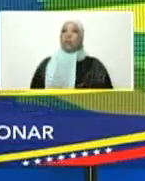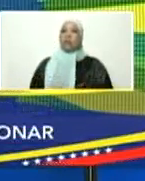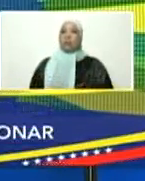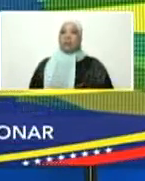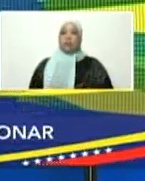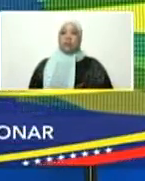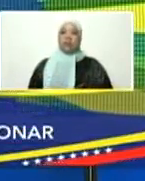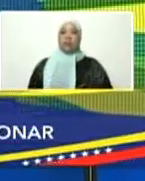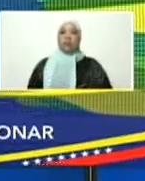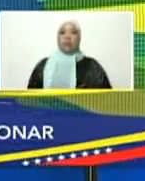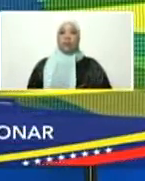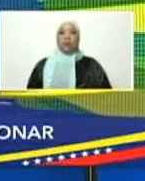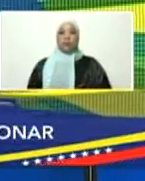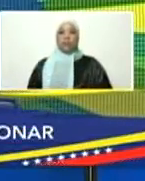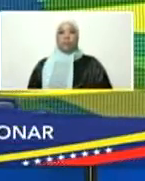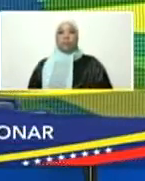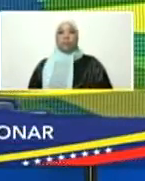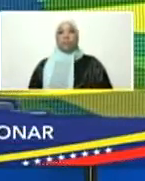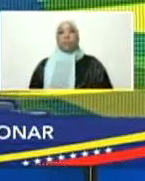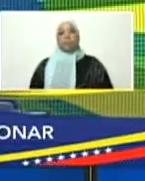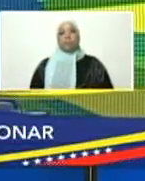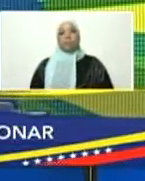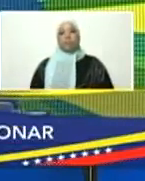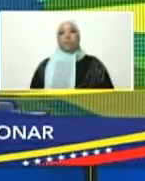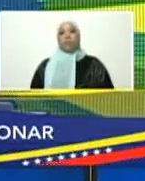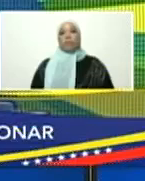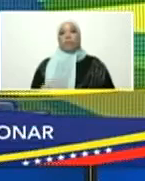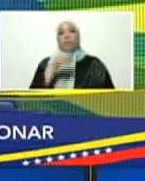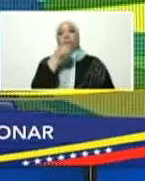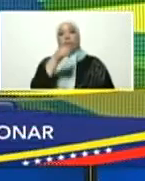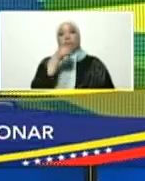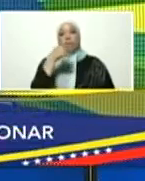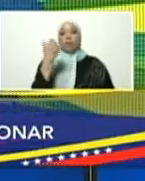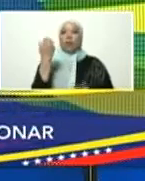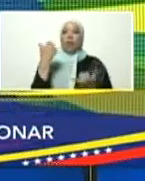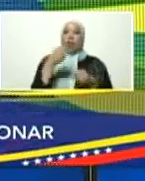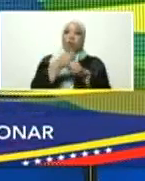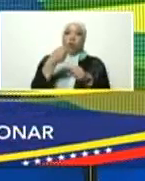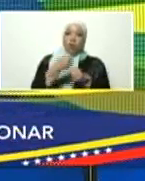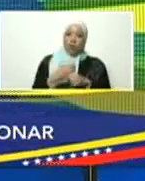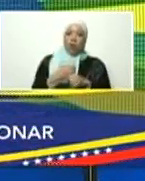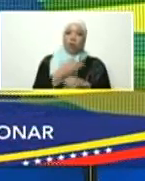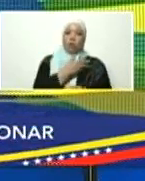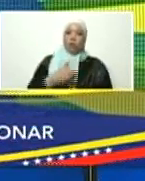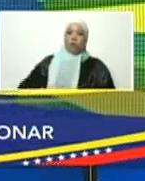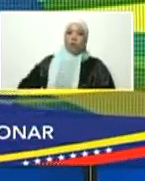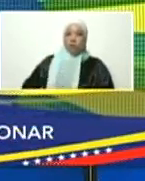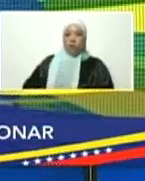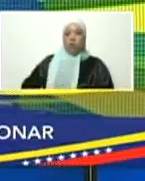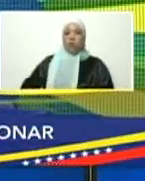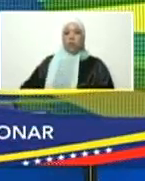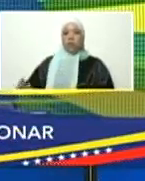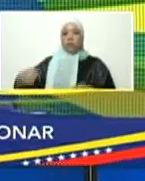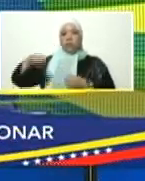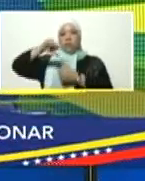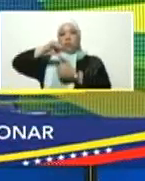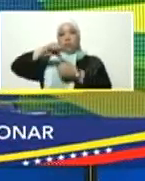La voz de la presidenta Xiomara Castro de Celaya, de Honduras, extraordinaria presidenta de Centroamérica.